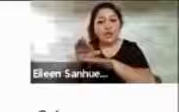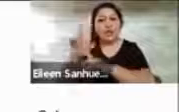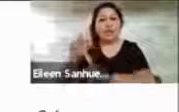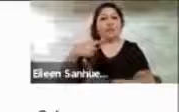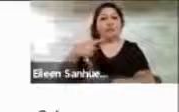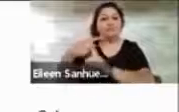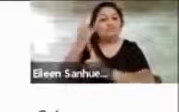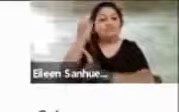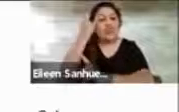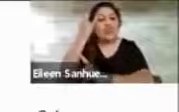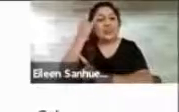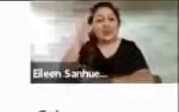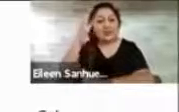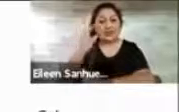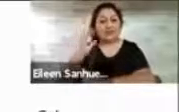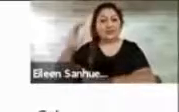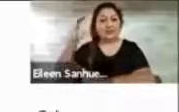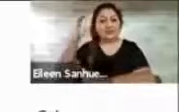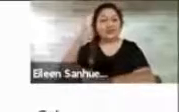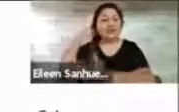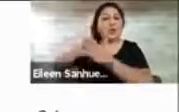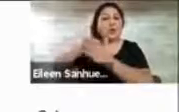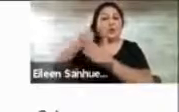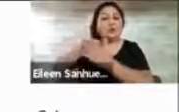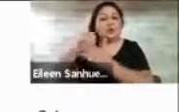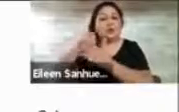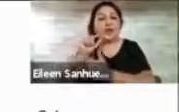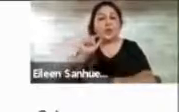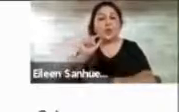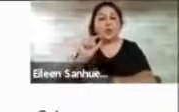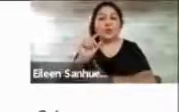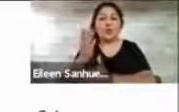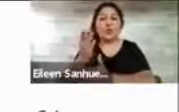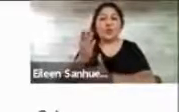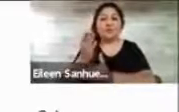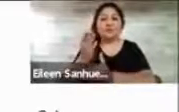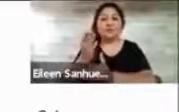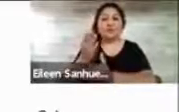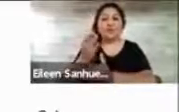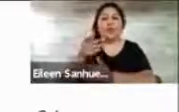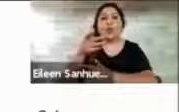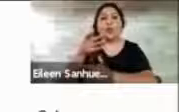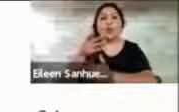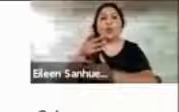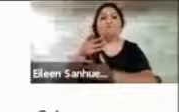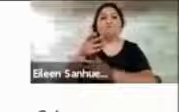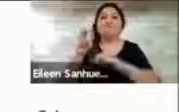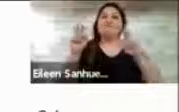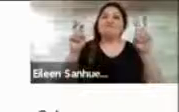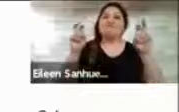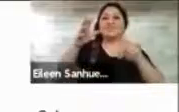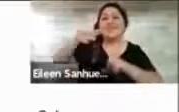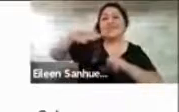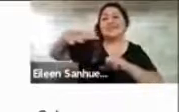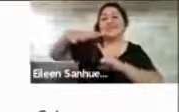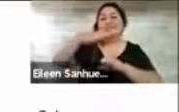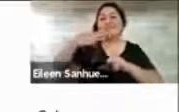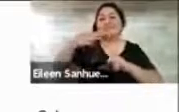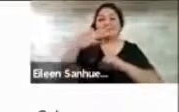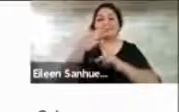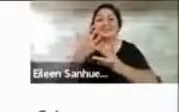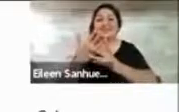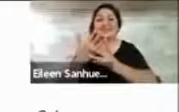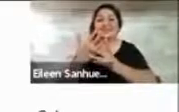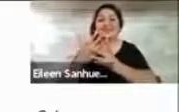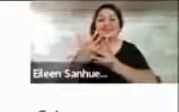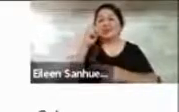como luchado un poco con este como ambiente tan de repente tan inhóspito para las